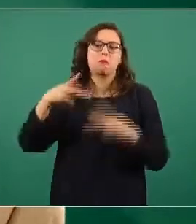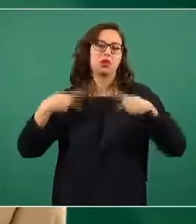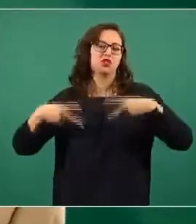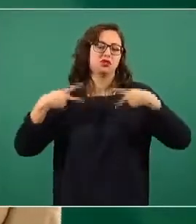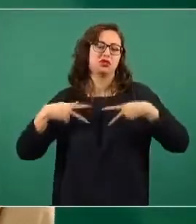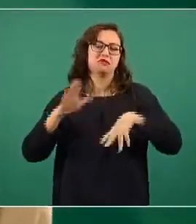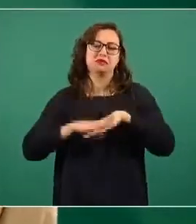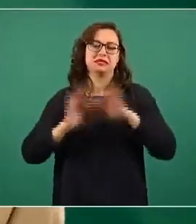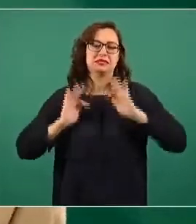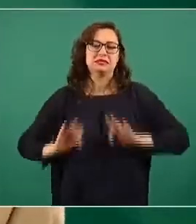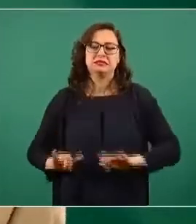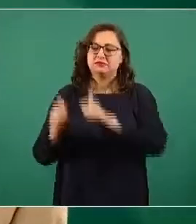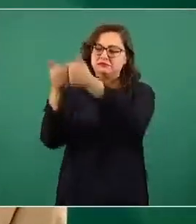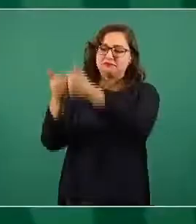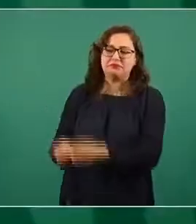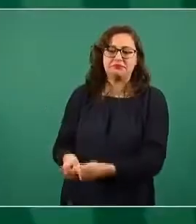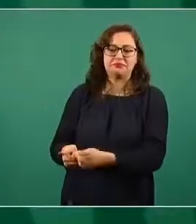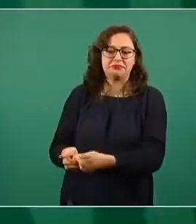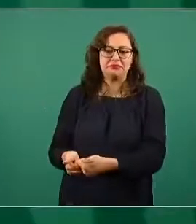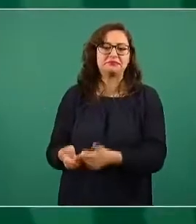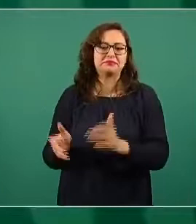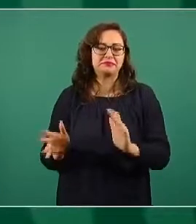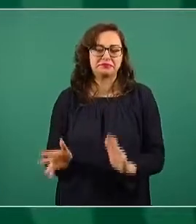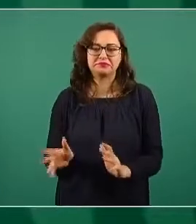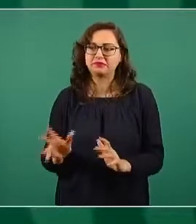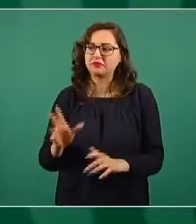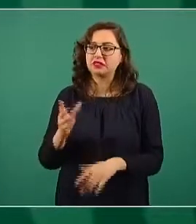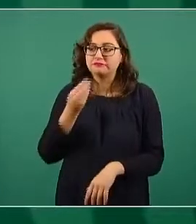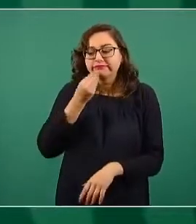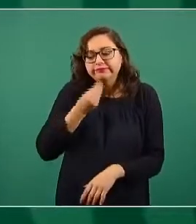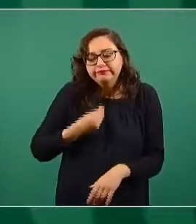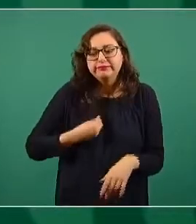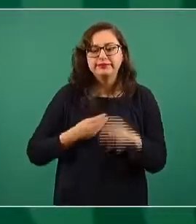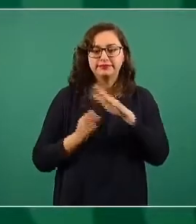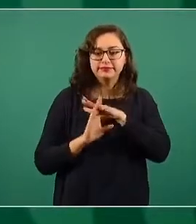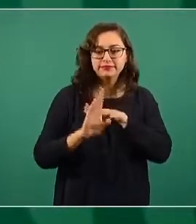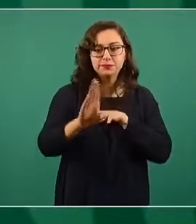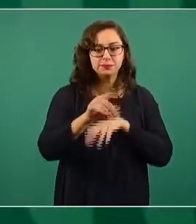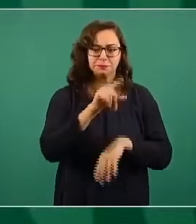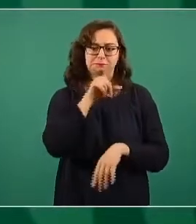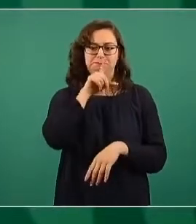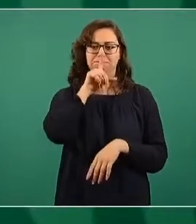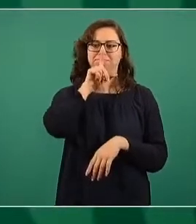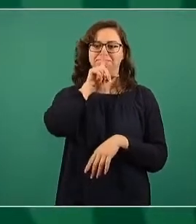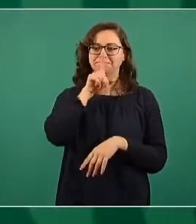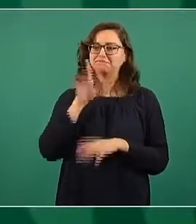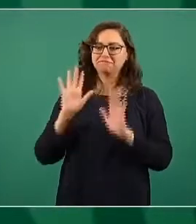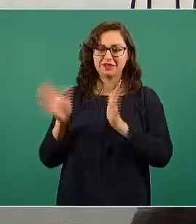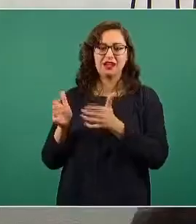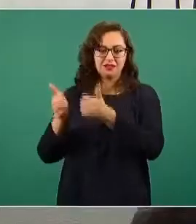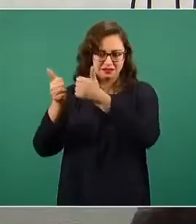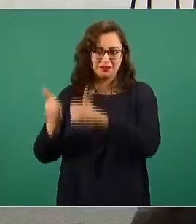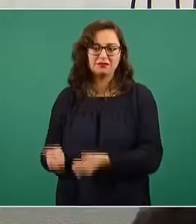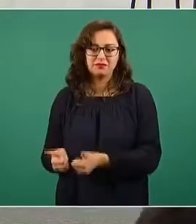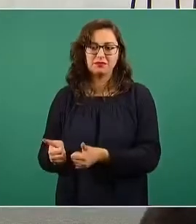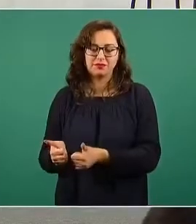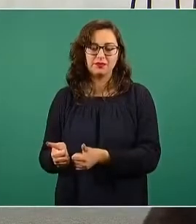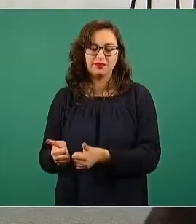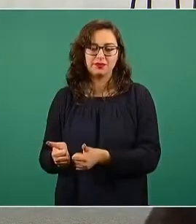la población en sus lugares de origen y que no tenga esta situación de migración